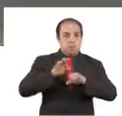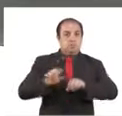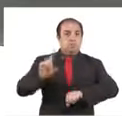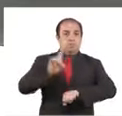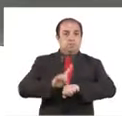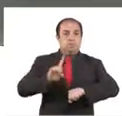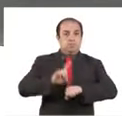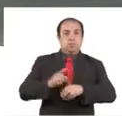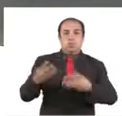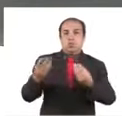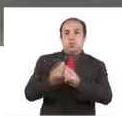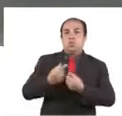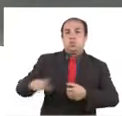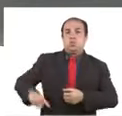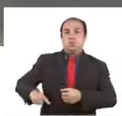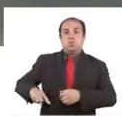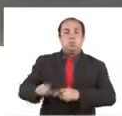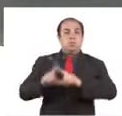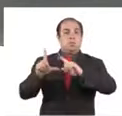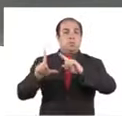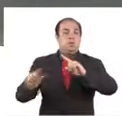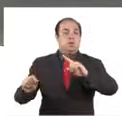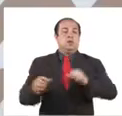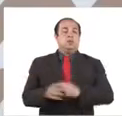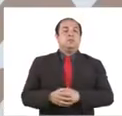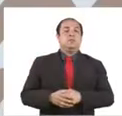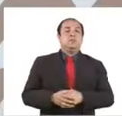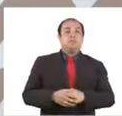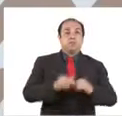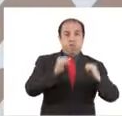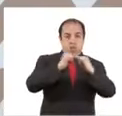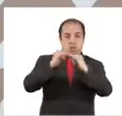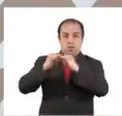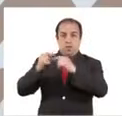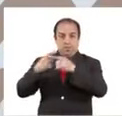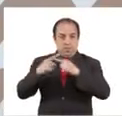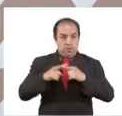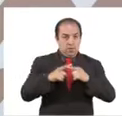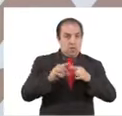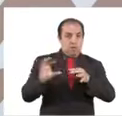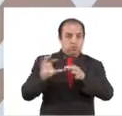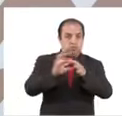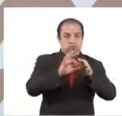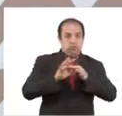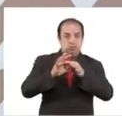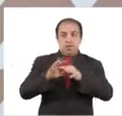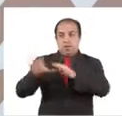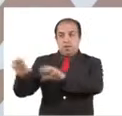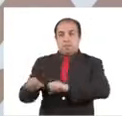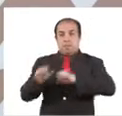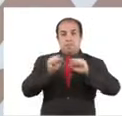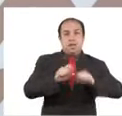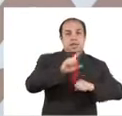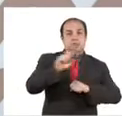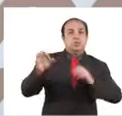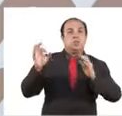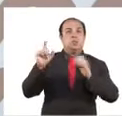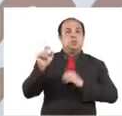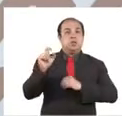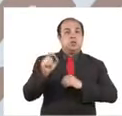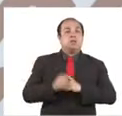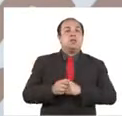México. Con estas instituciones hemos detenido a más de 120 generadores de violencia y objetivos